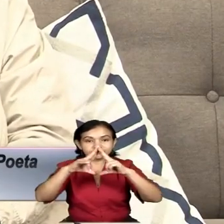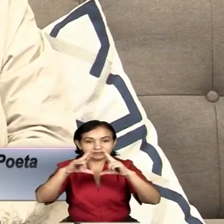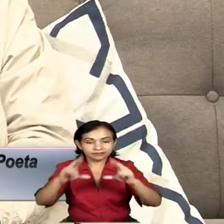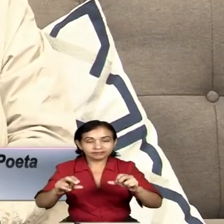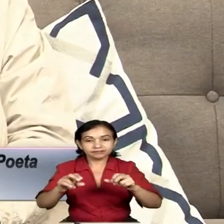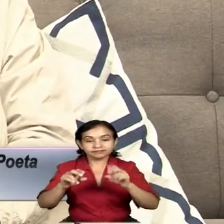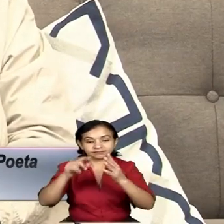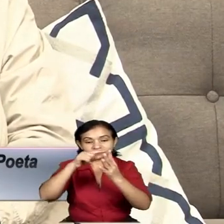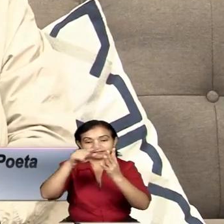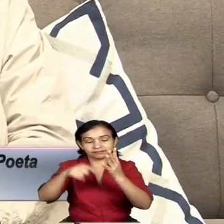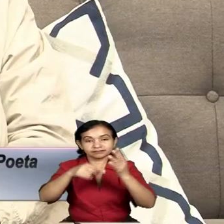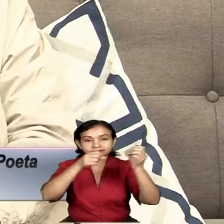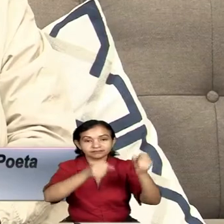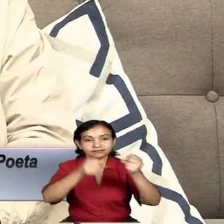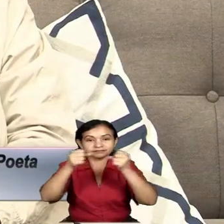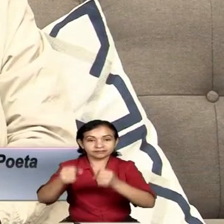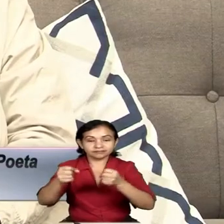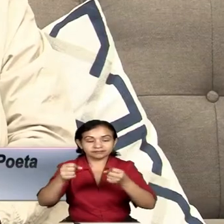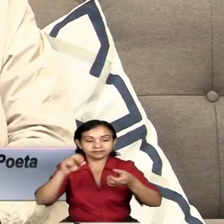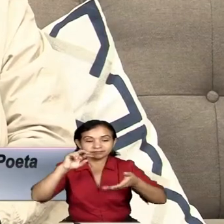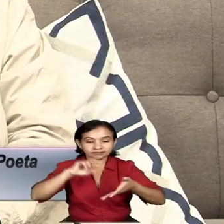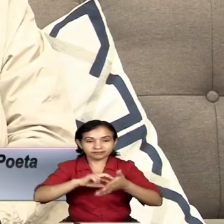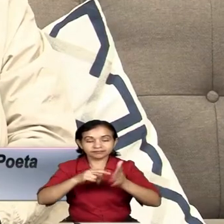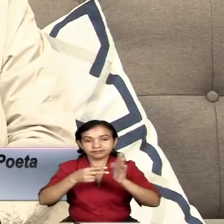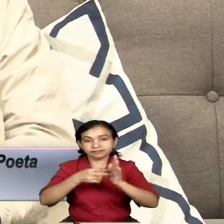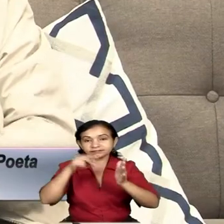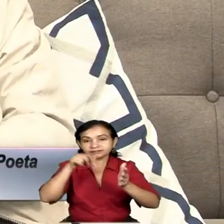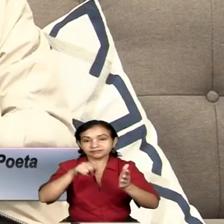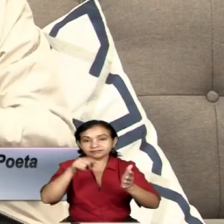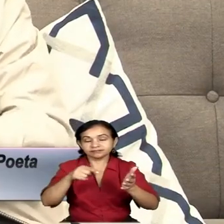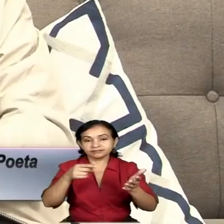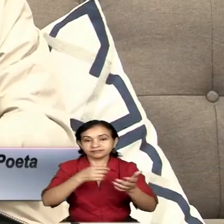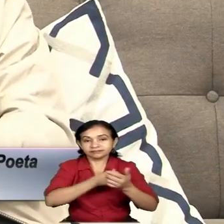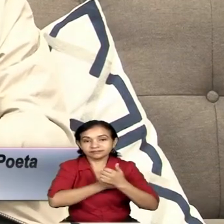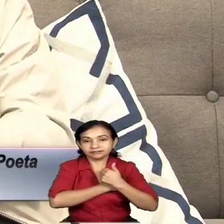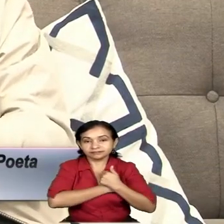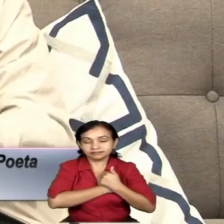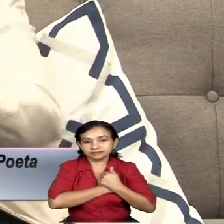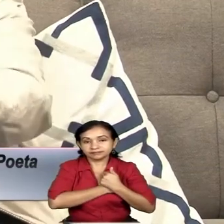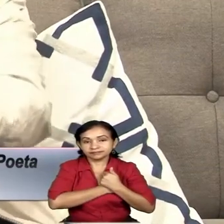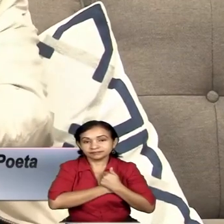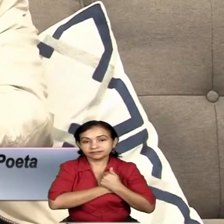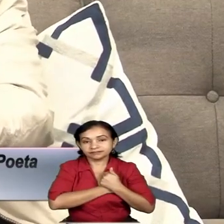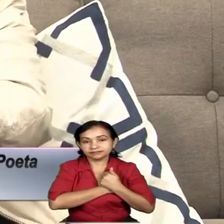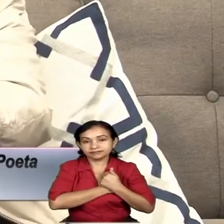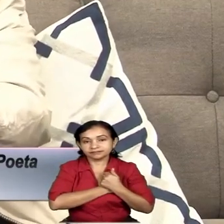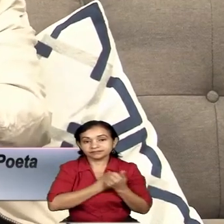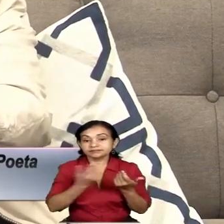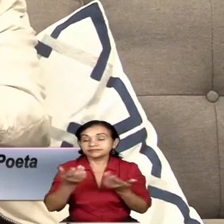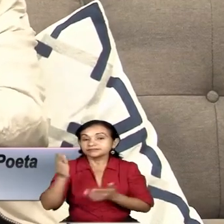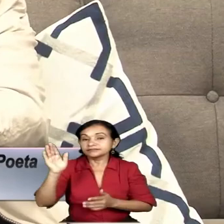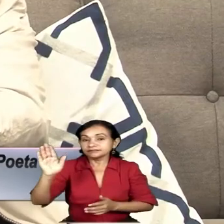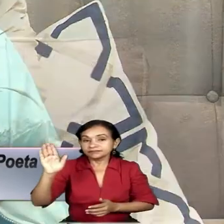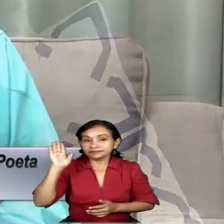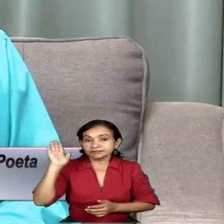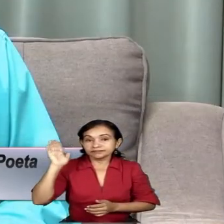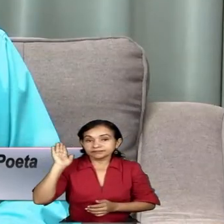Es decir, y es ahí donde ese amor los conlleva a compromiso.